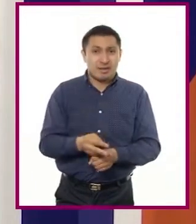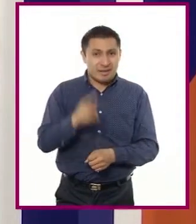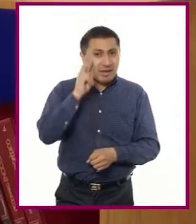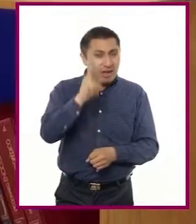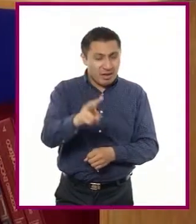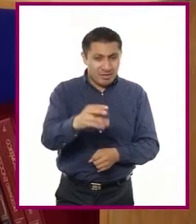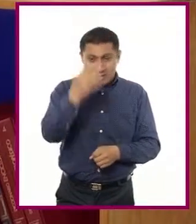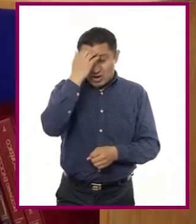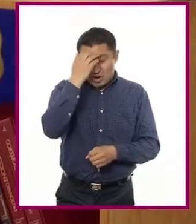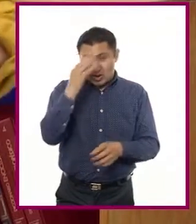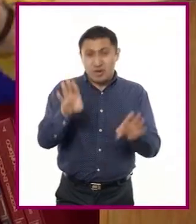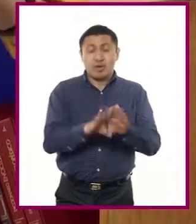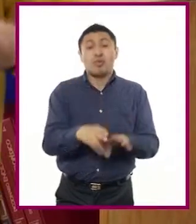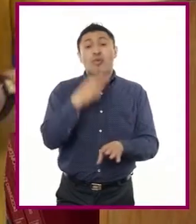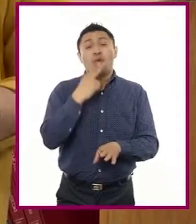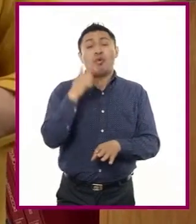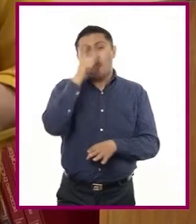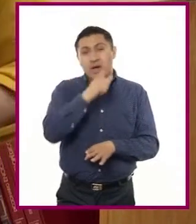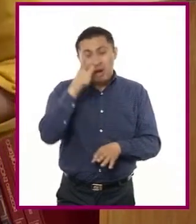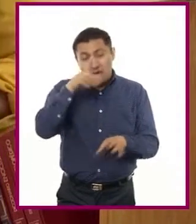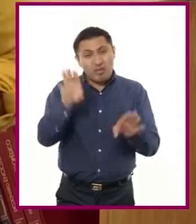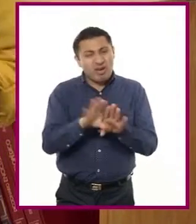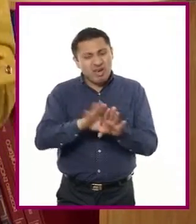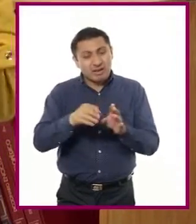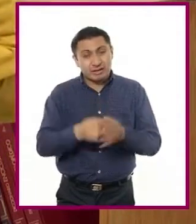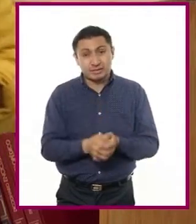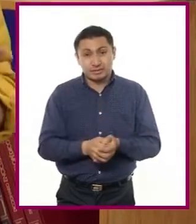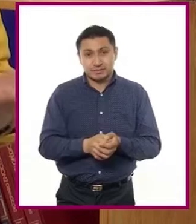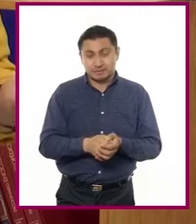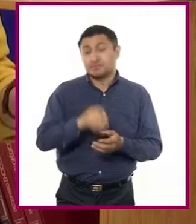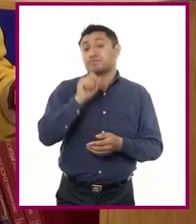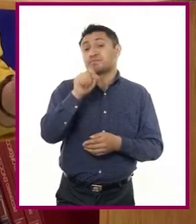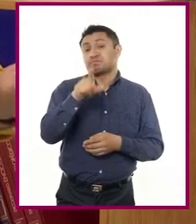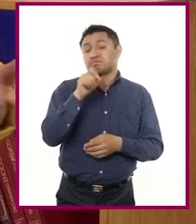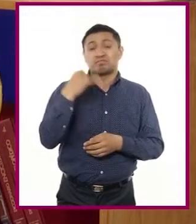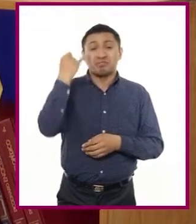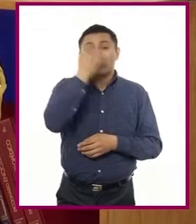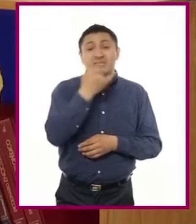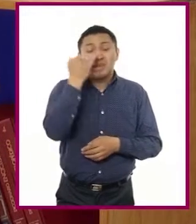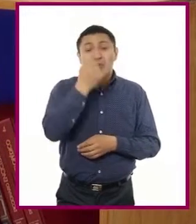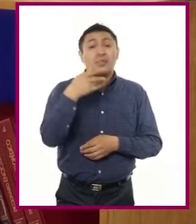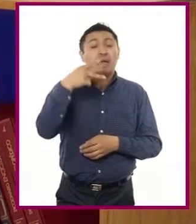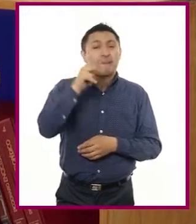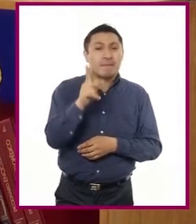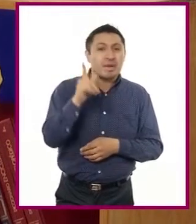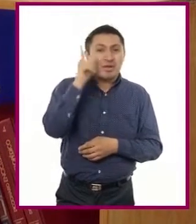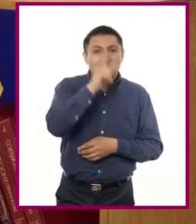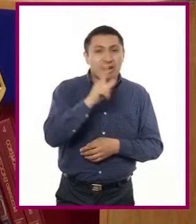lenguaje. Aunque hablamos el mismo idioma, no usamos el lenguaje de la misma